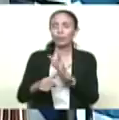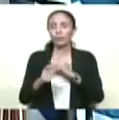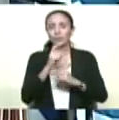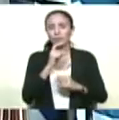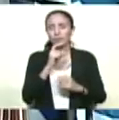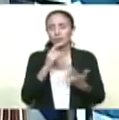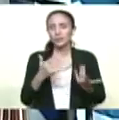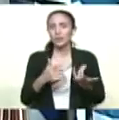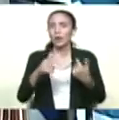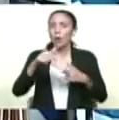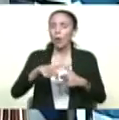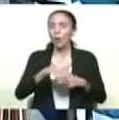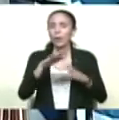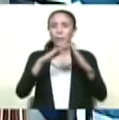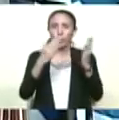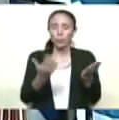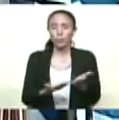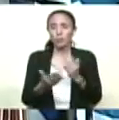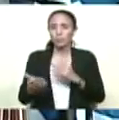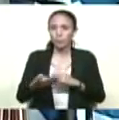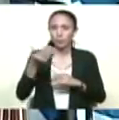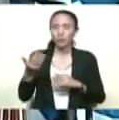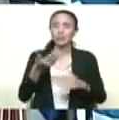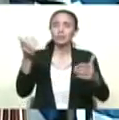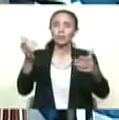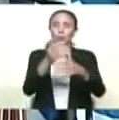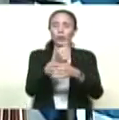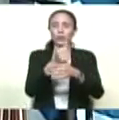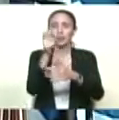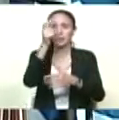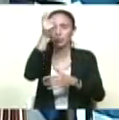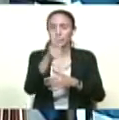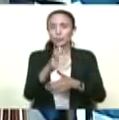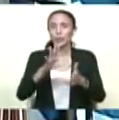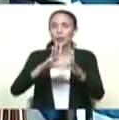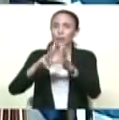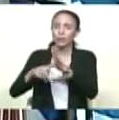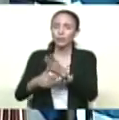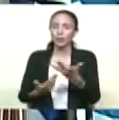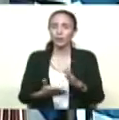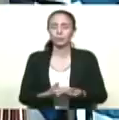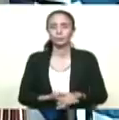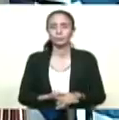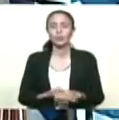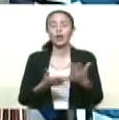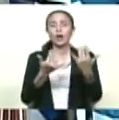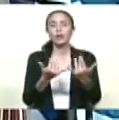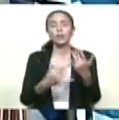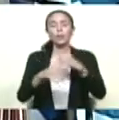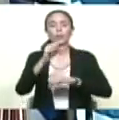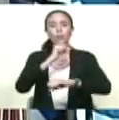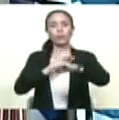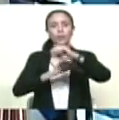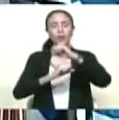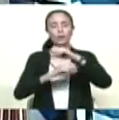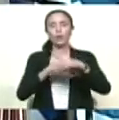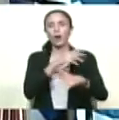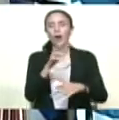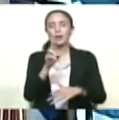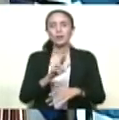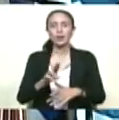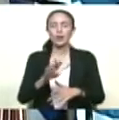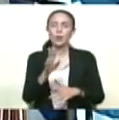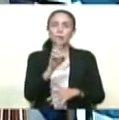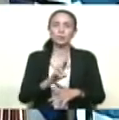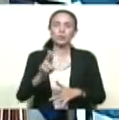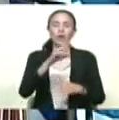importantes hoy en el mundo porque no es solamente esto es la lucha también contra los que hicieron uso regular de las